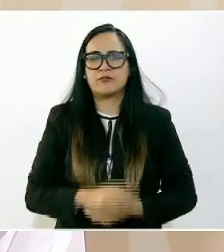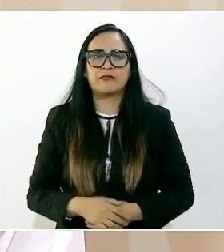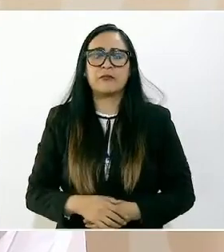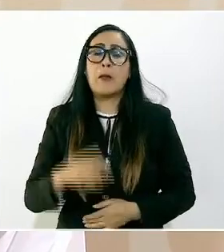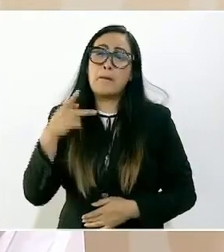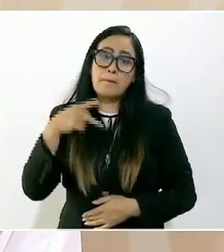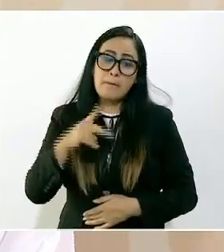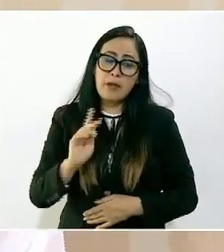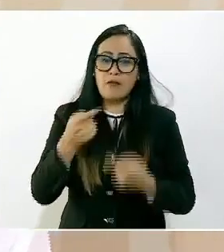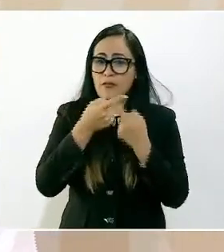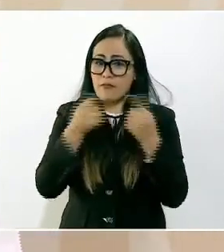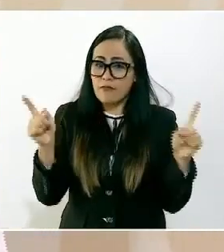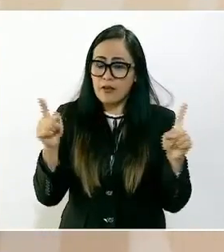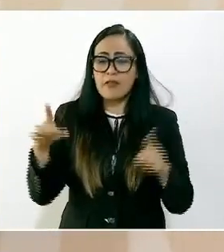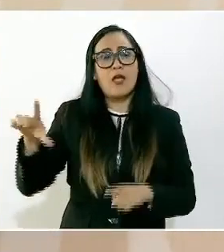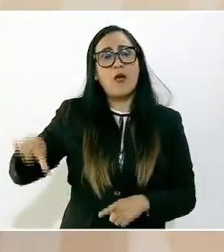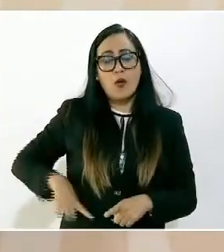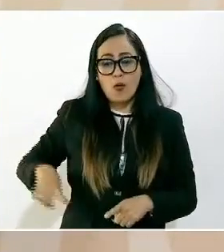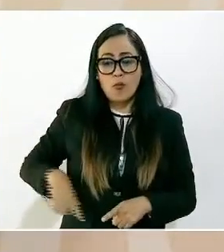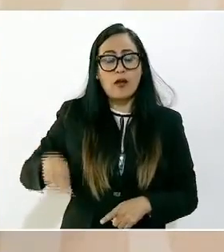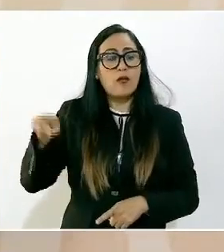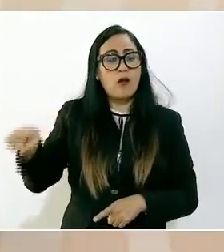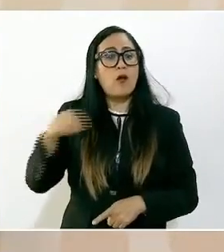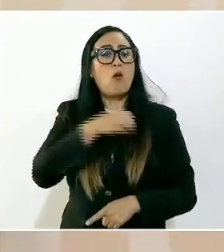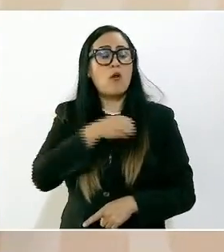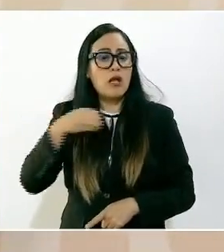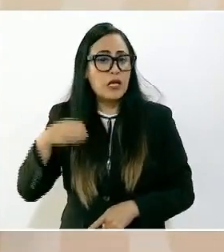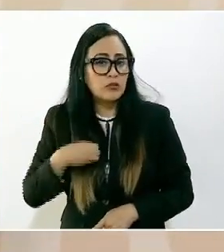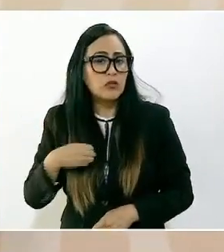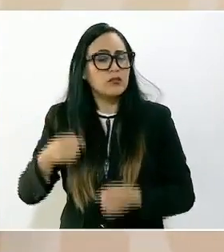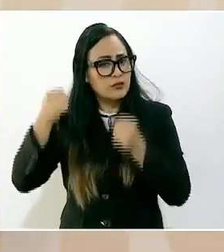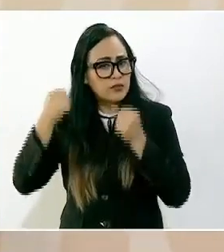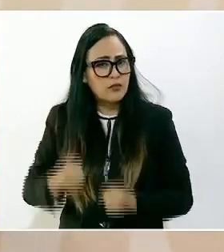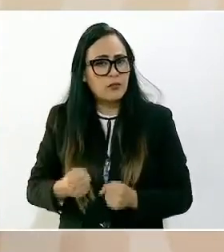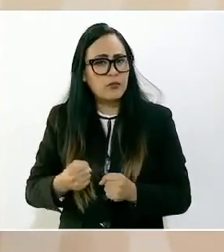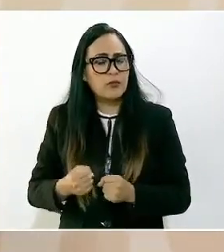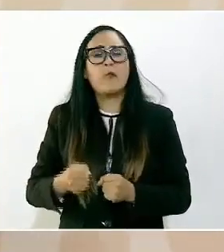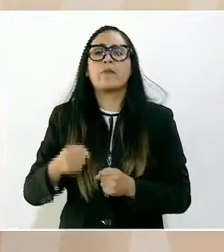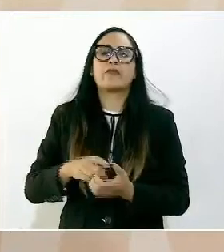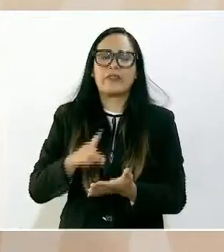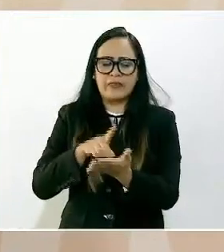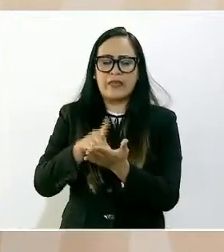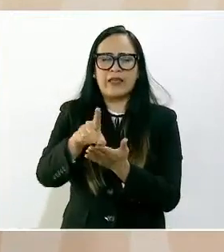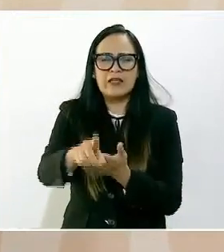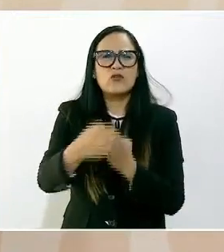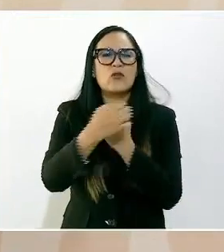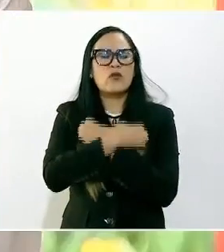el gobierno está obligado a garantizar el derecho a la